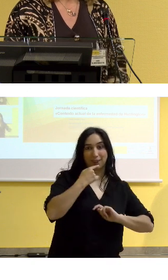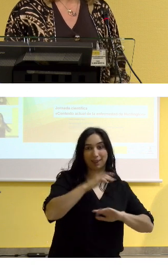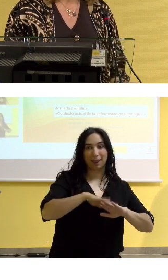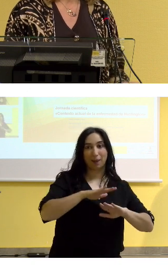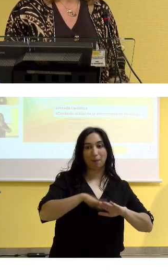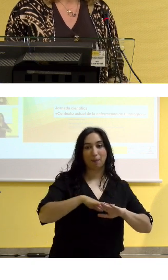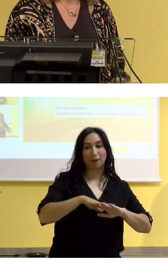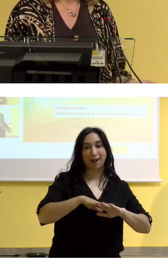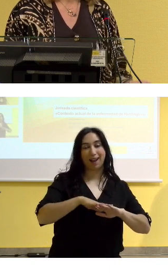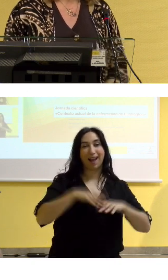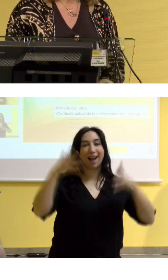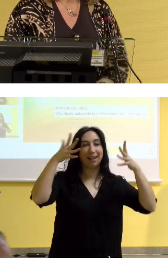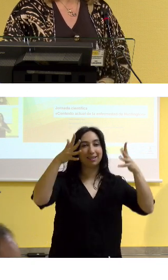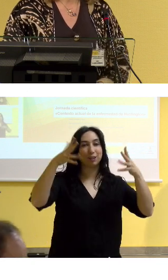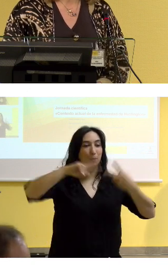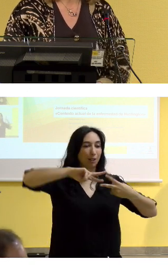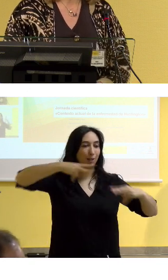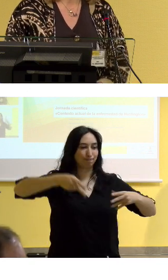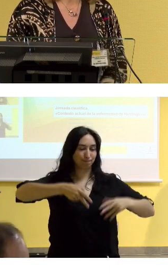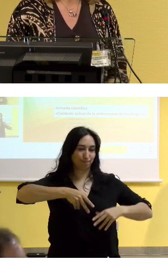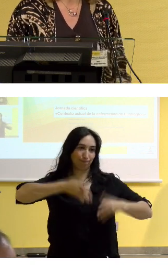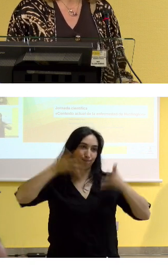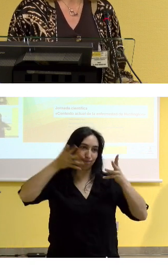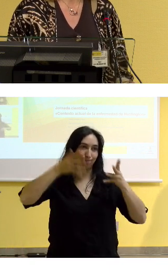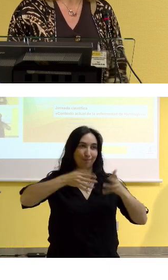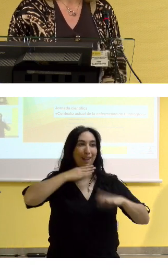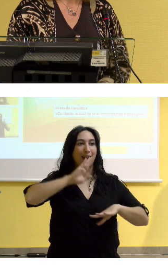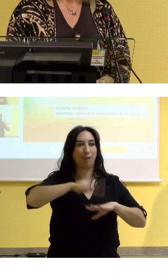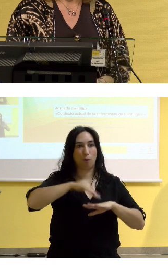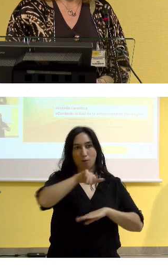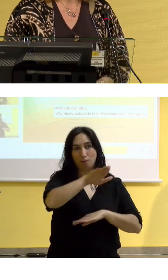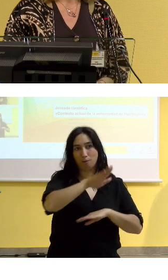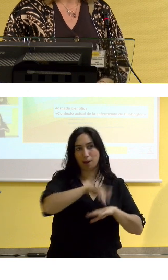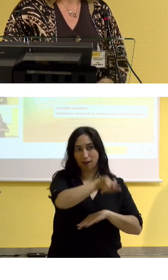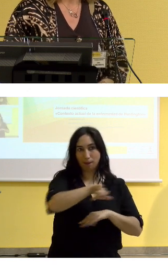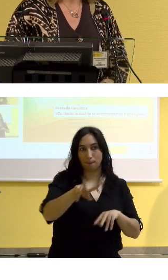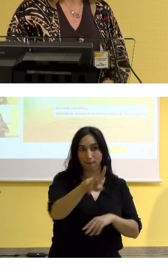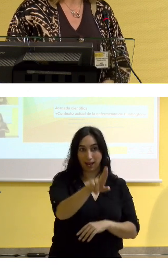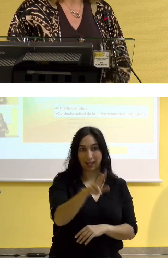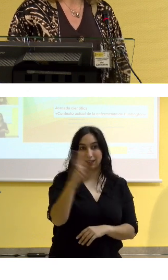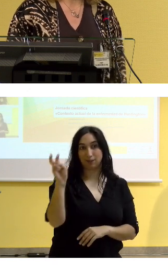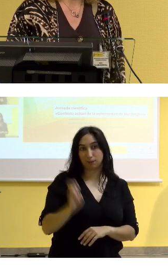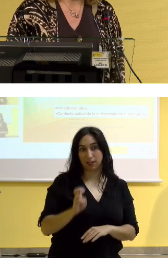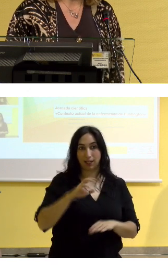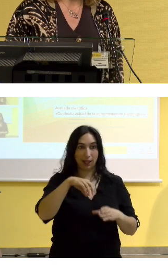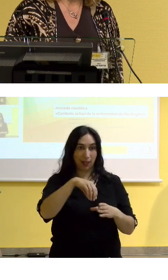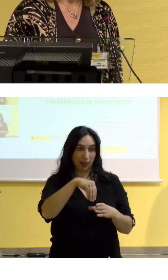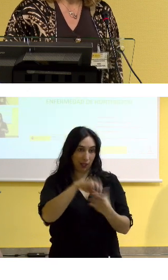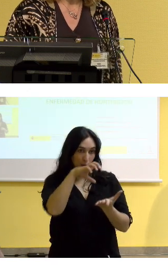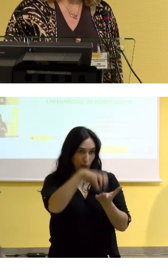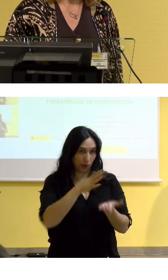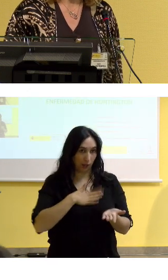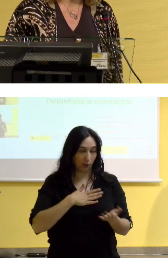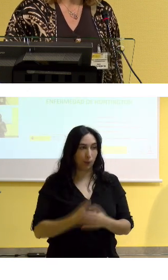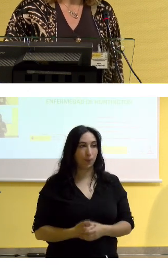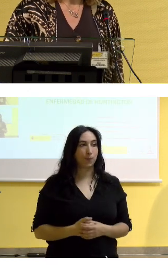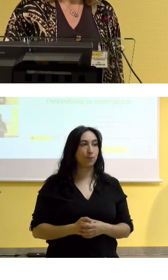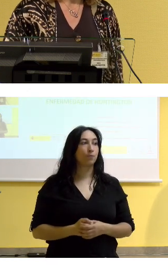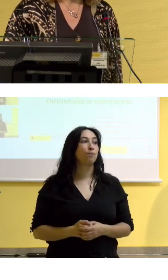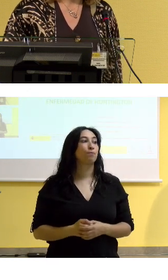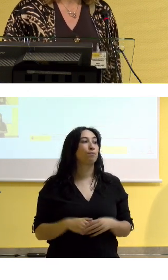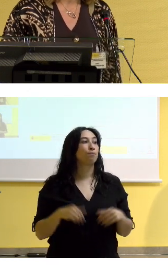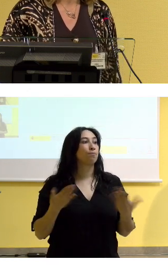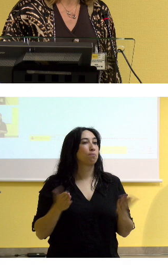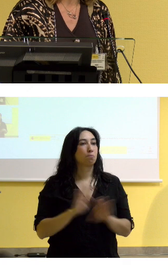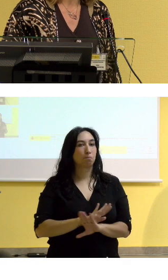adecuado asesoramiento genético a estas parejas, ¿vale?, que van a venir a nuestro centro. Bueno,